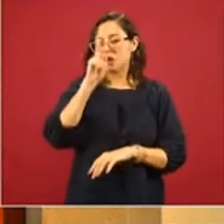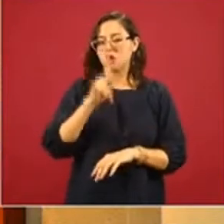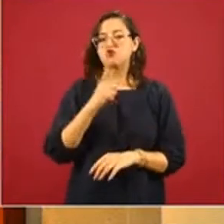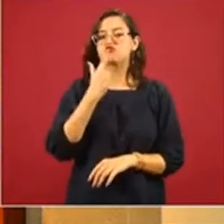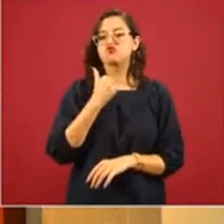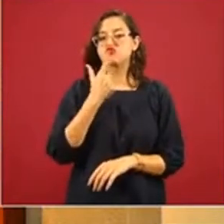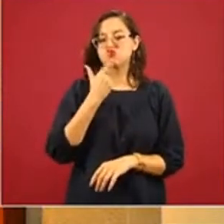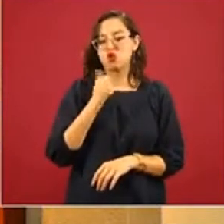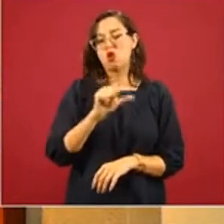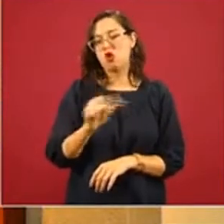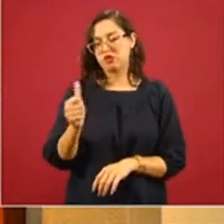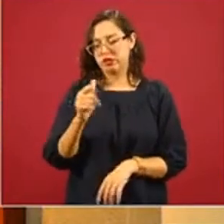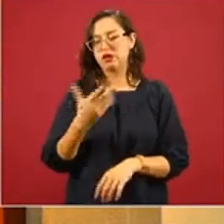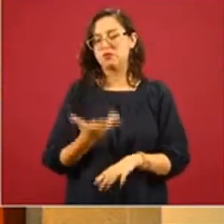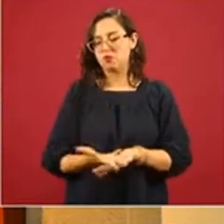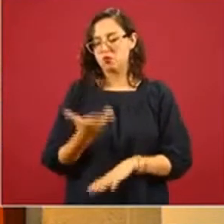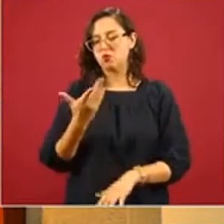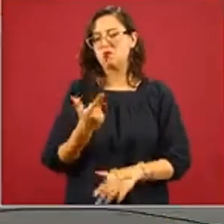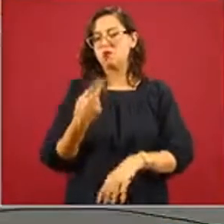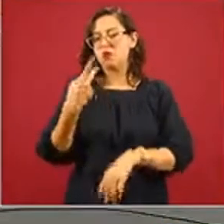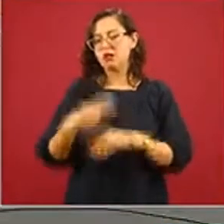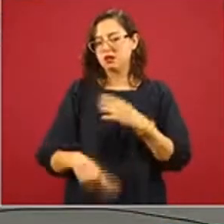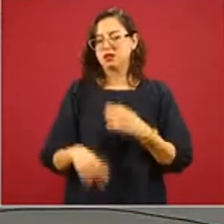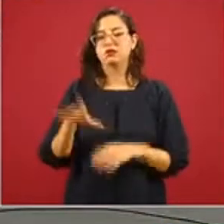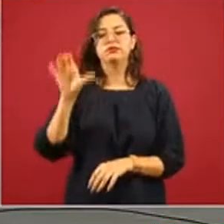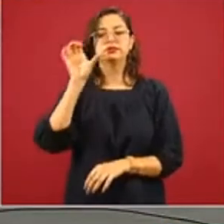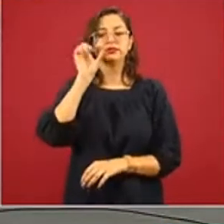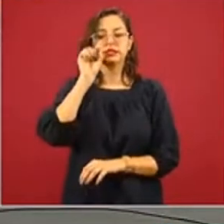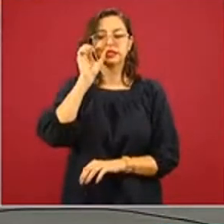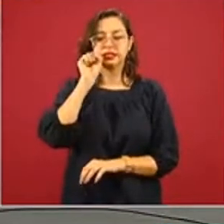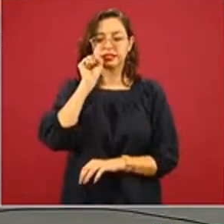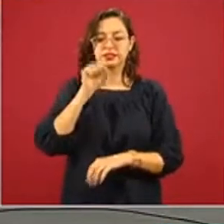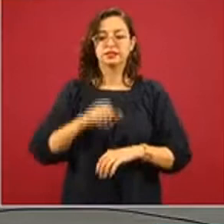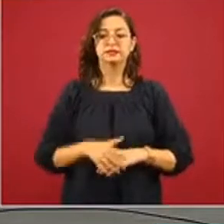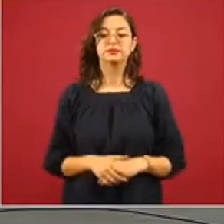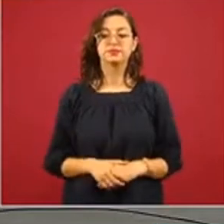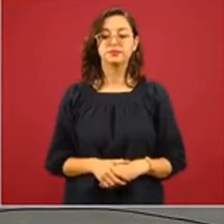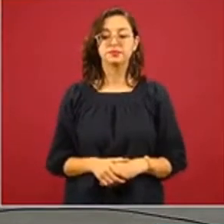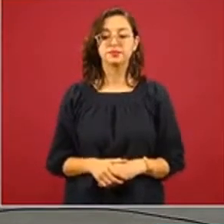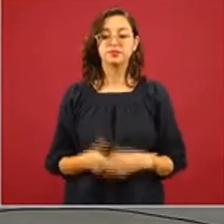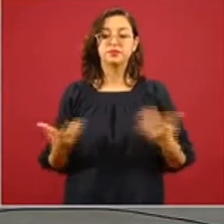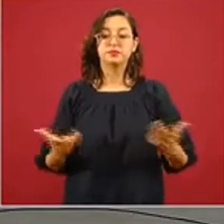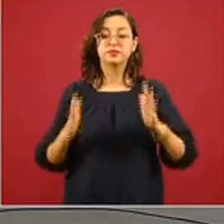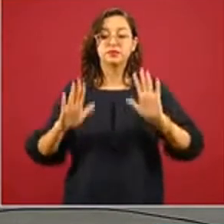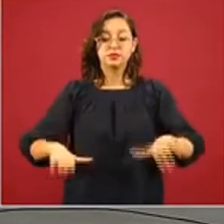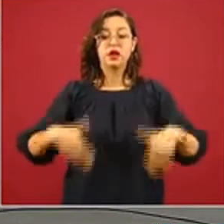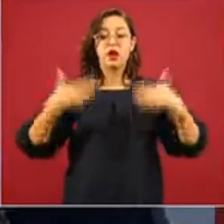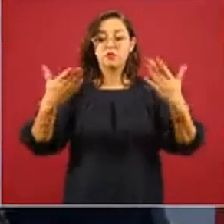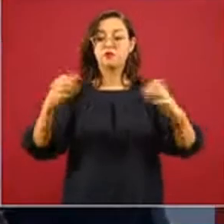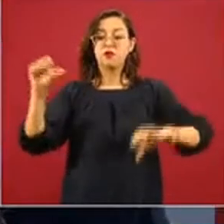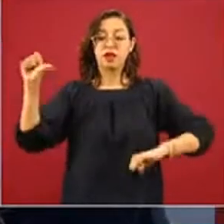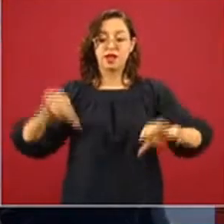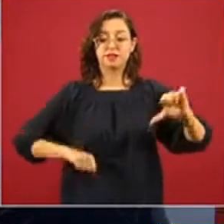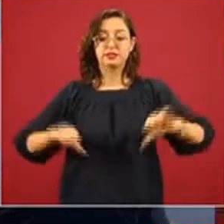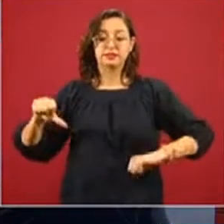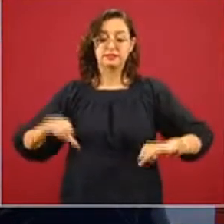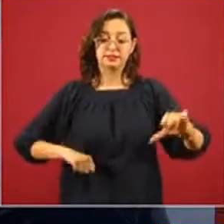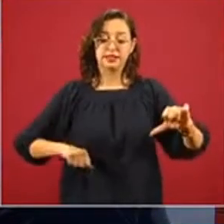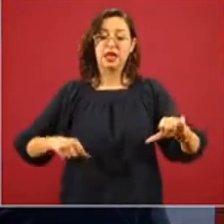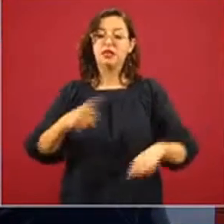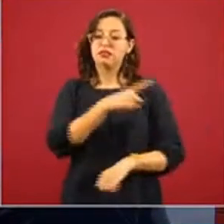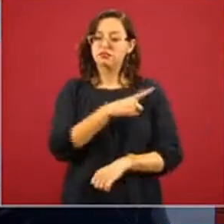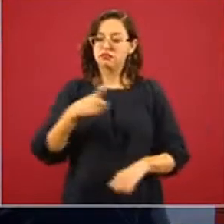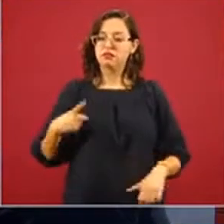de ellas en alto naranja, pues entonces la actividad en el espacio público debe de